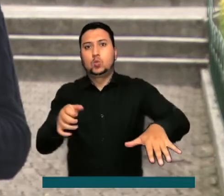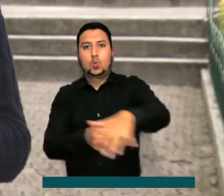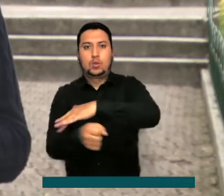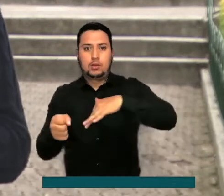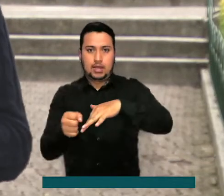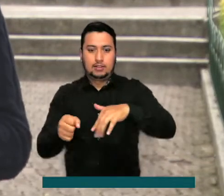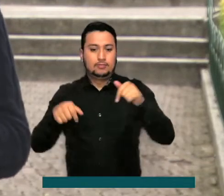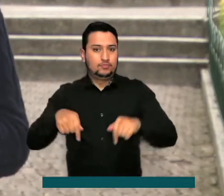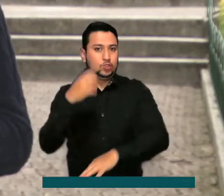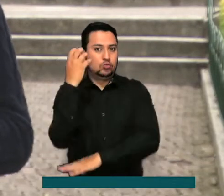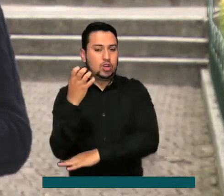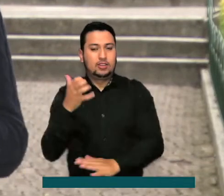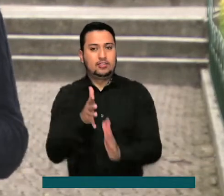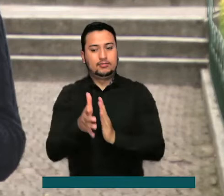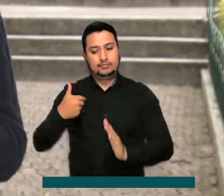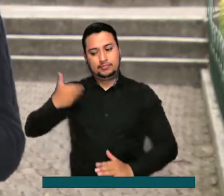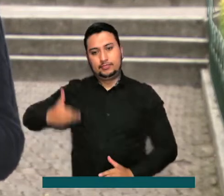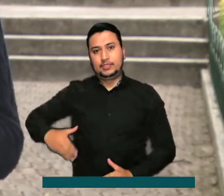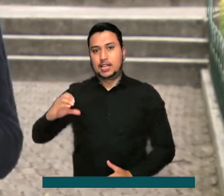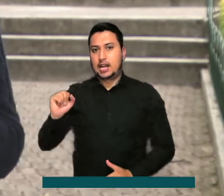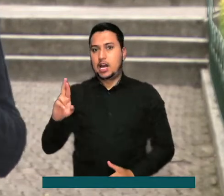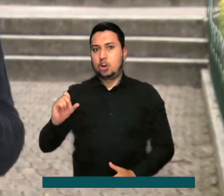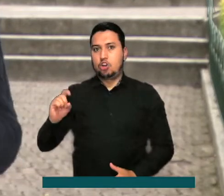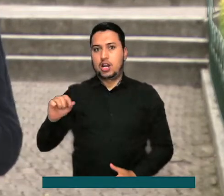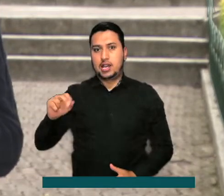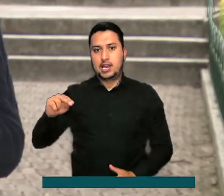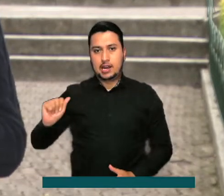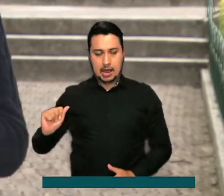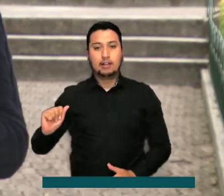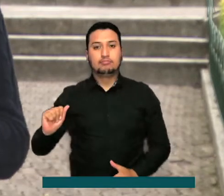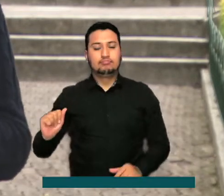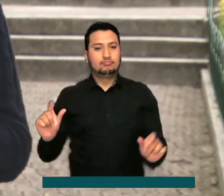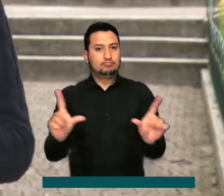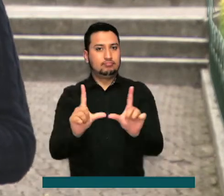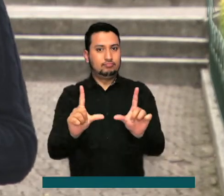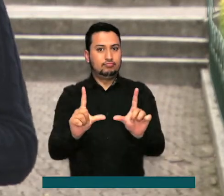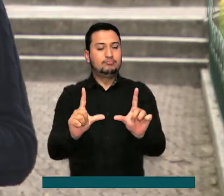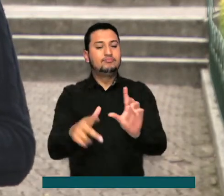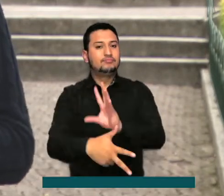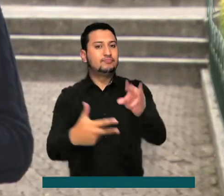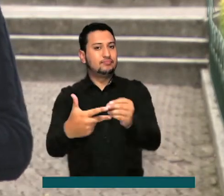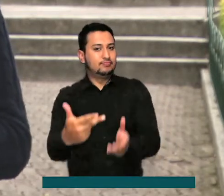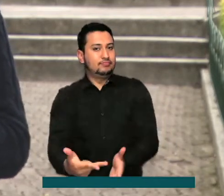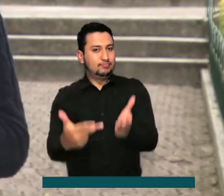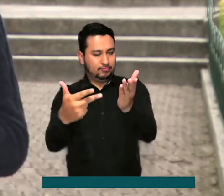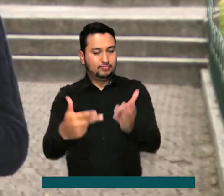en cundinamarca desde el municipio de sopó aquí en cundinamarca informó carolina escandón para enlace 3